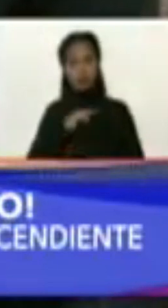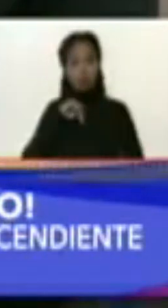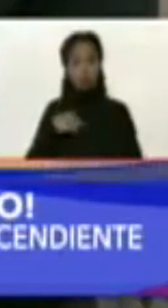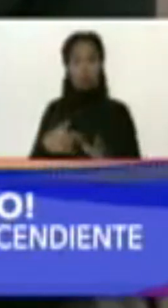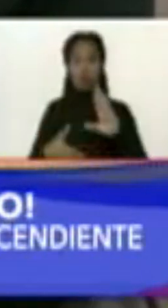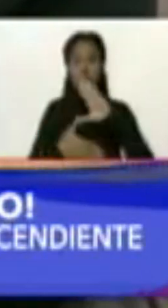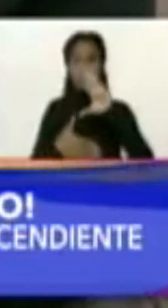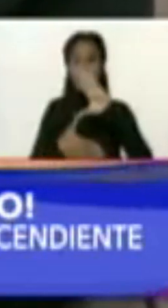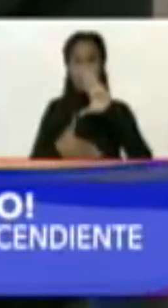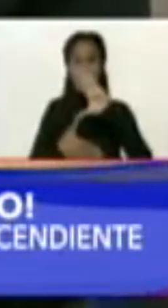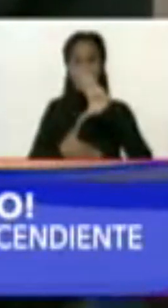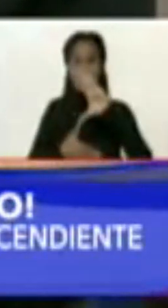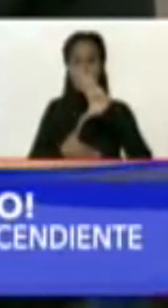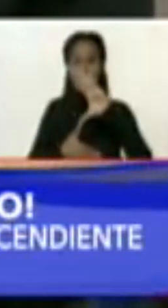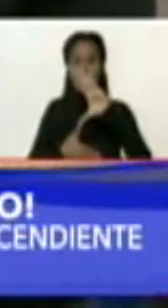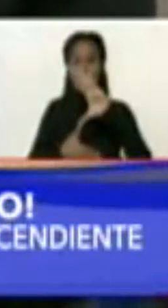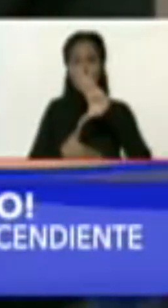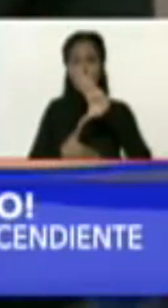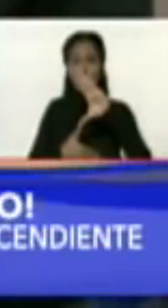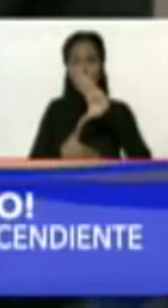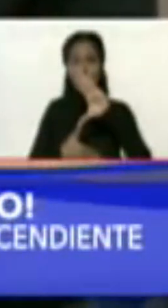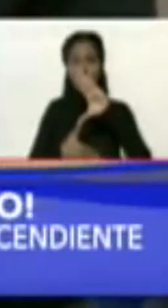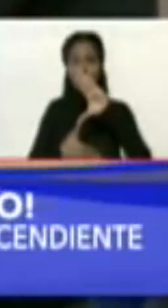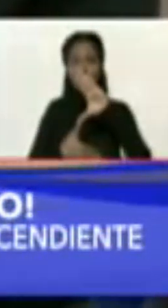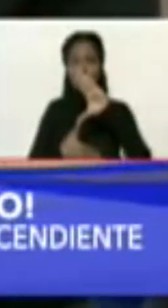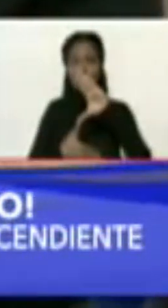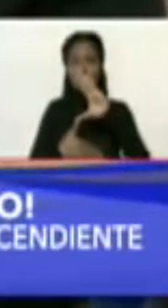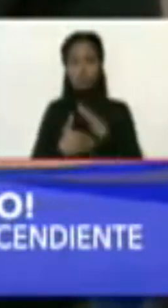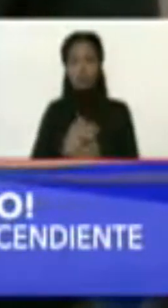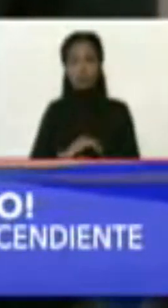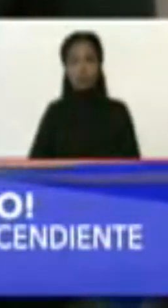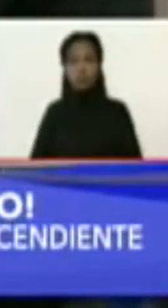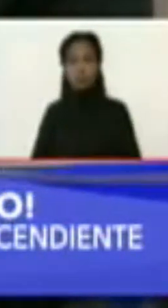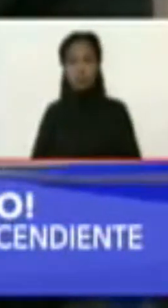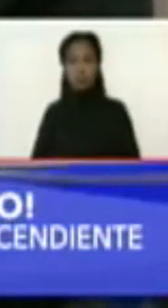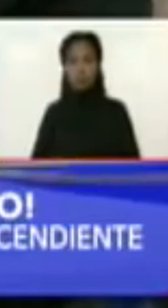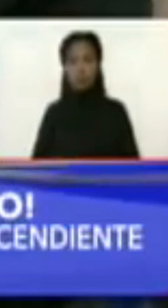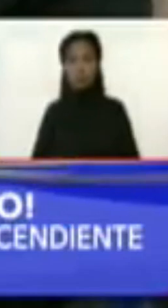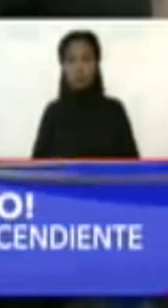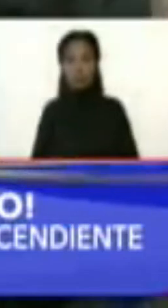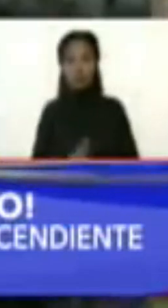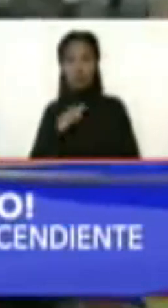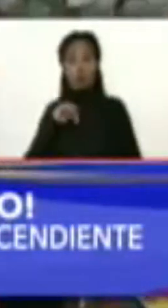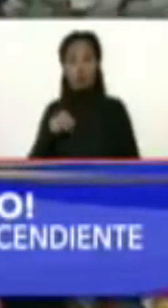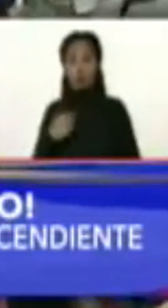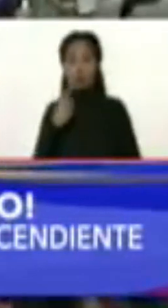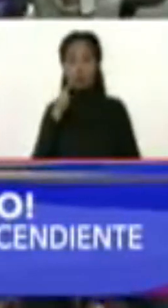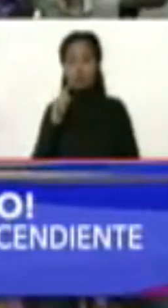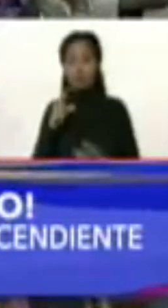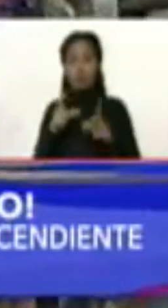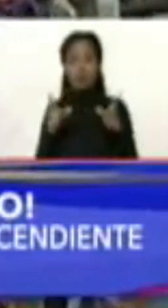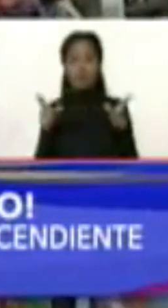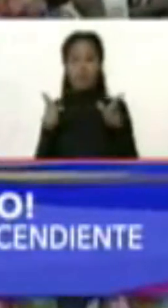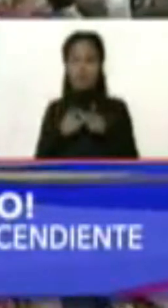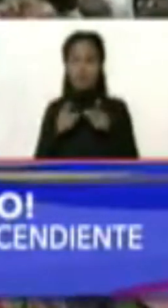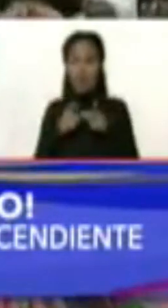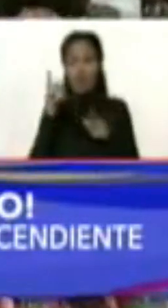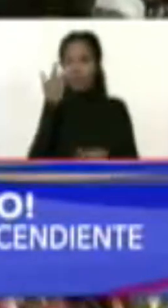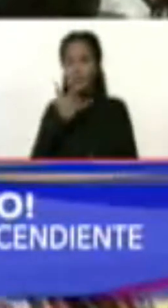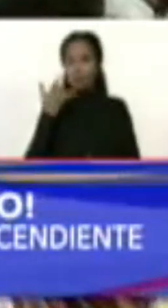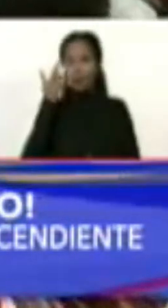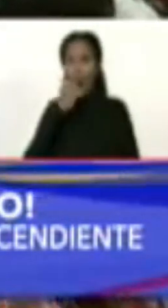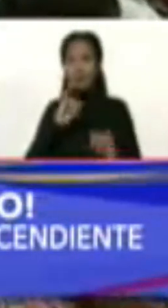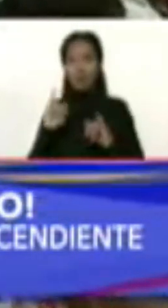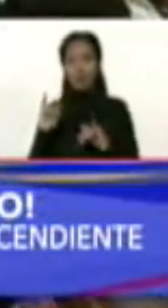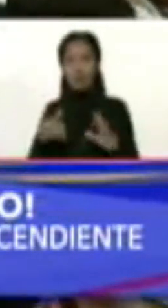América. C'est un zèle qui sorti dans continent africain qui tombé en Amérique. Nosotros somos un pedazo de África